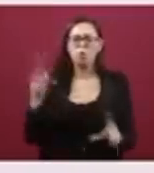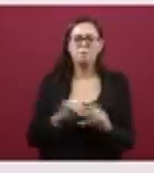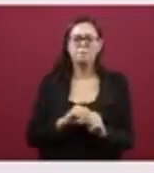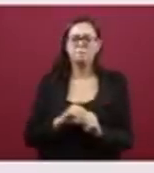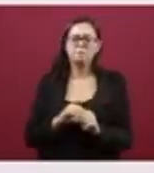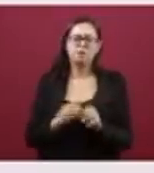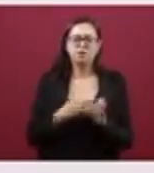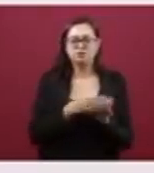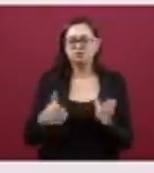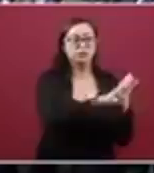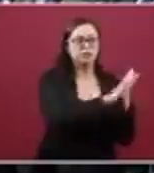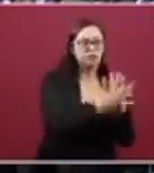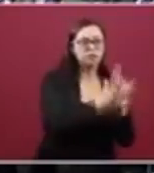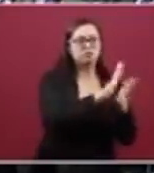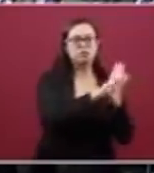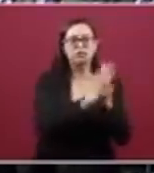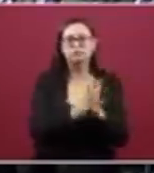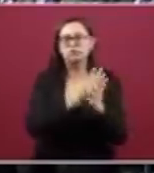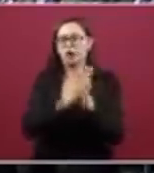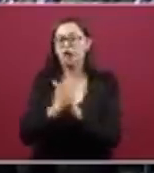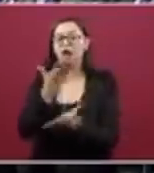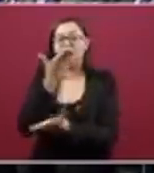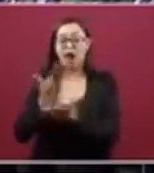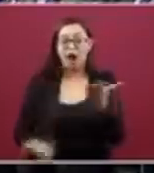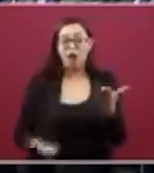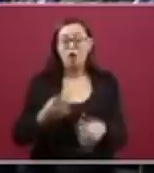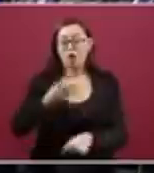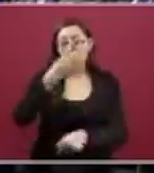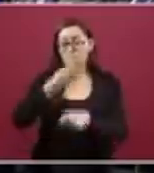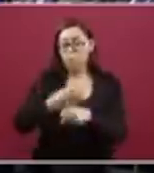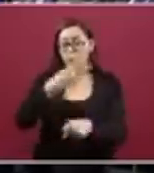de reformas constitucionales. La cuarta transformación